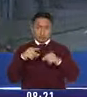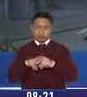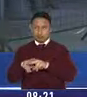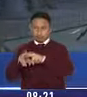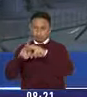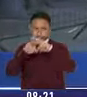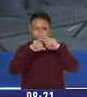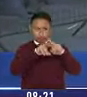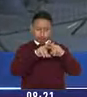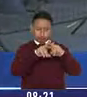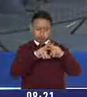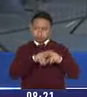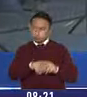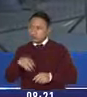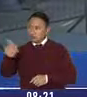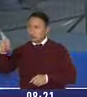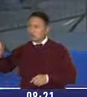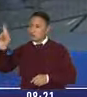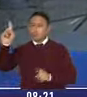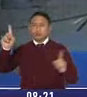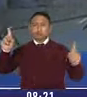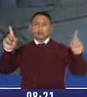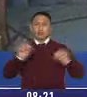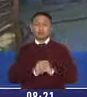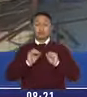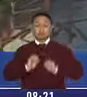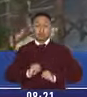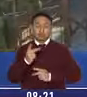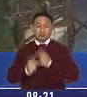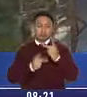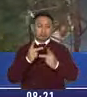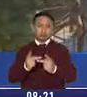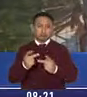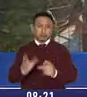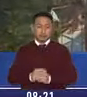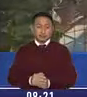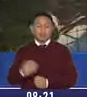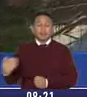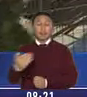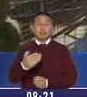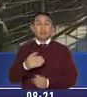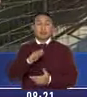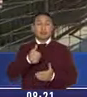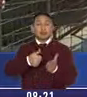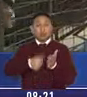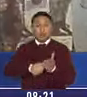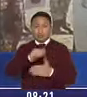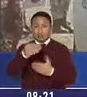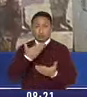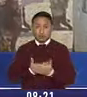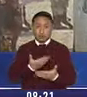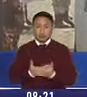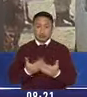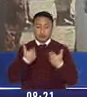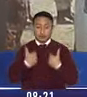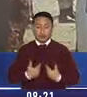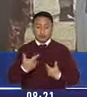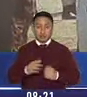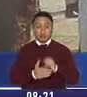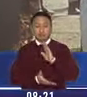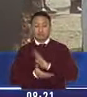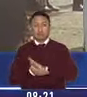el recorrido de pabellones. Tras cumplir los protocolos respectivos, levantamiento de huellas y evidencias, los cuerpos fueron